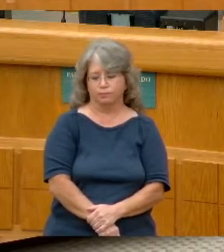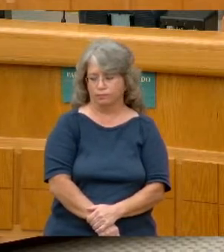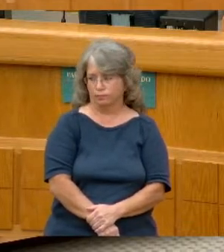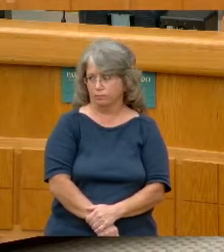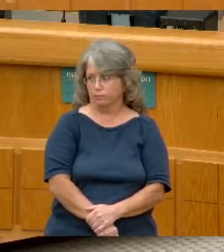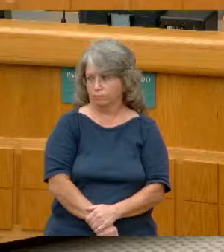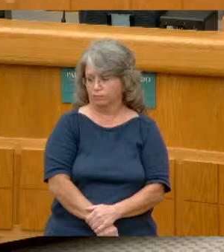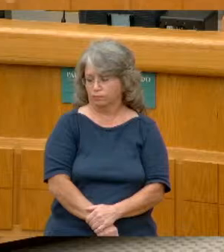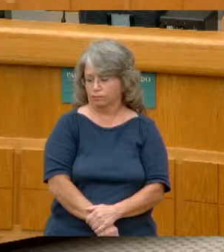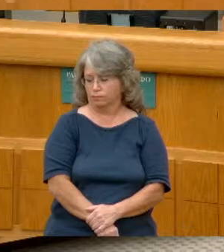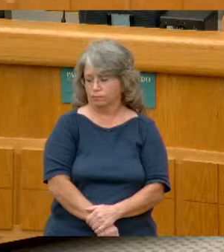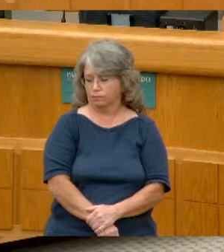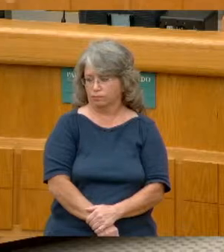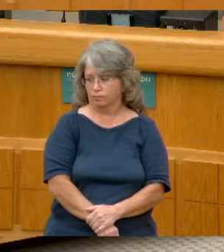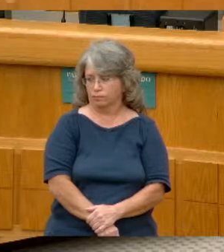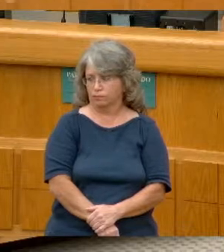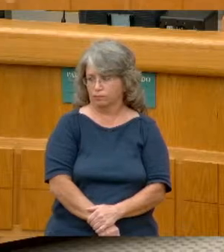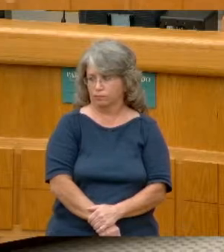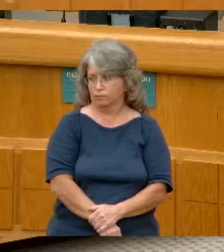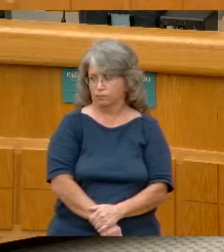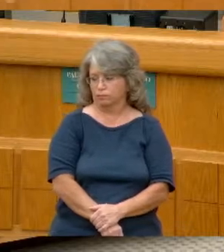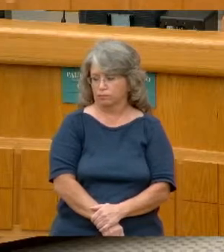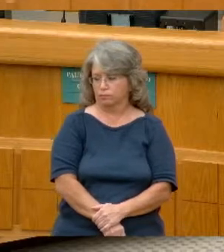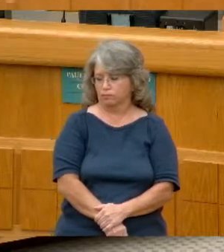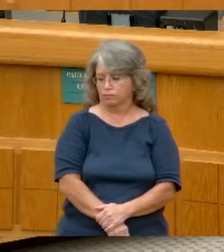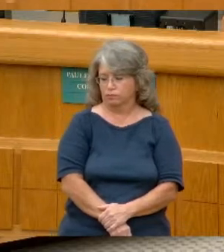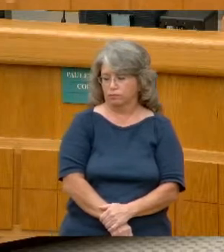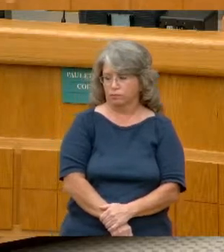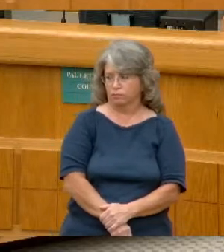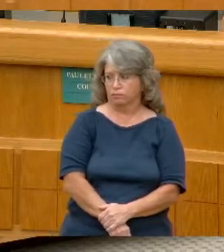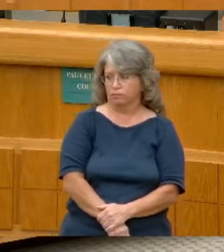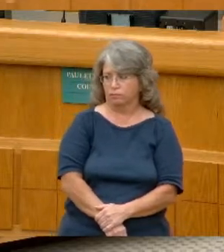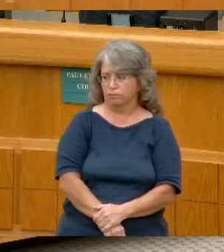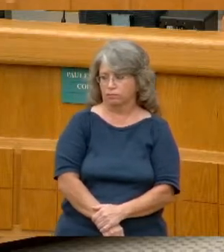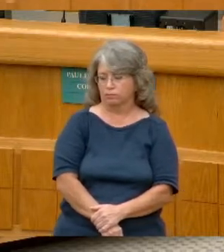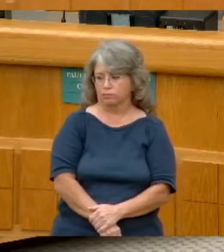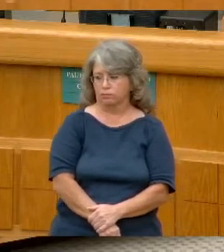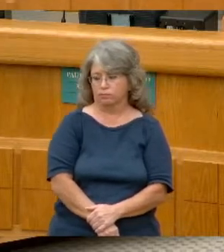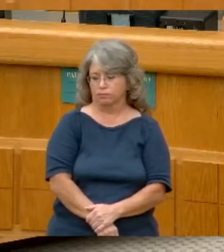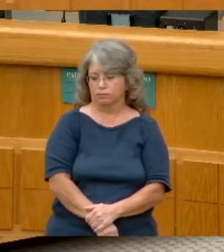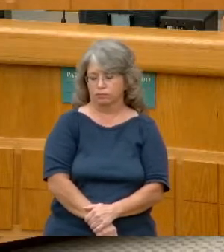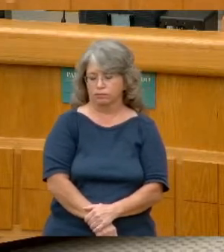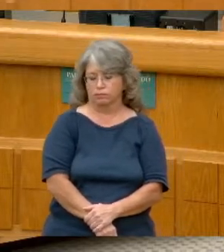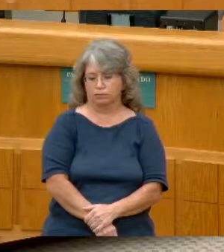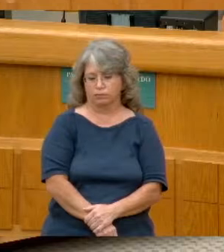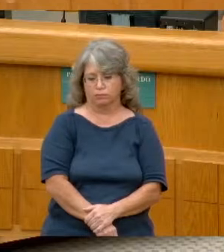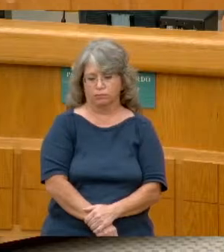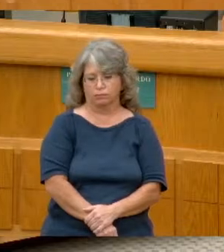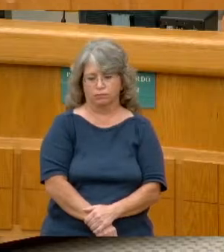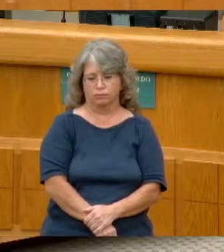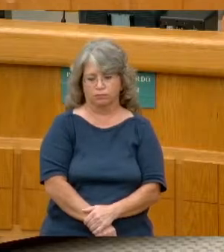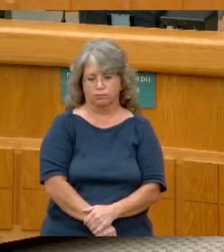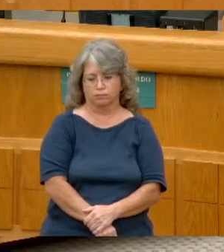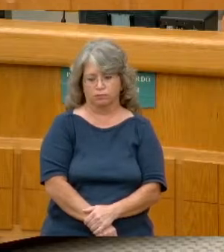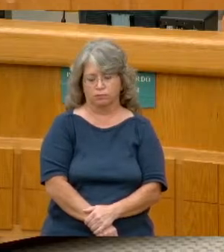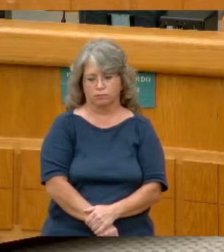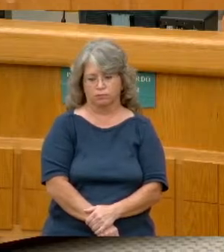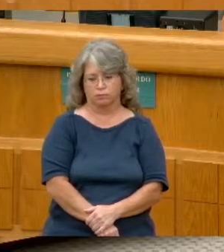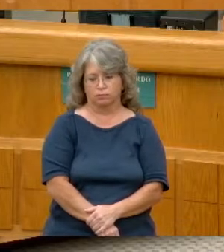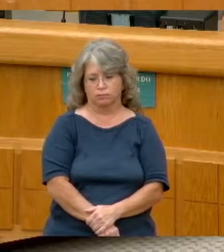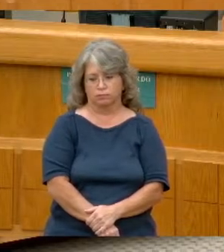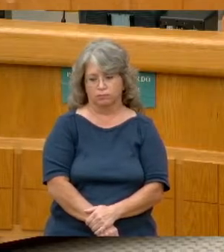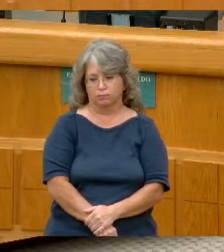resultado positivo de una prueba de anticuerpos y nunca ha sido un caso confirmado o probable. Un caso sospechoso también es un